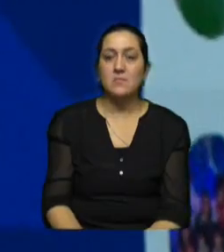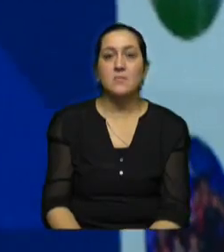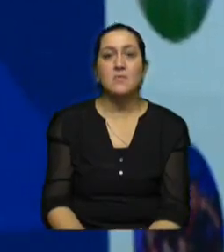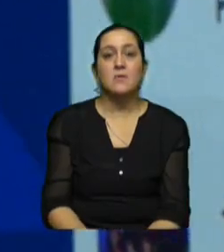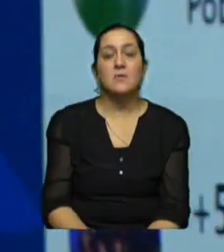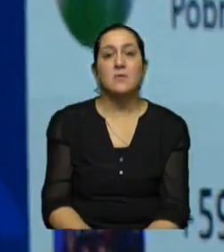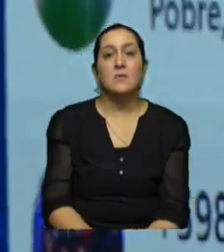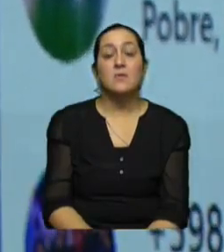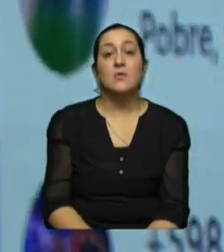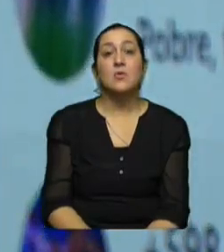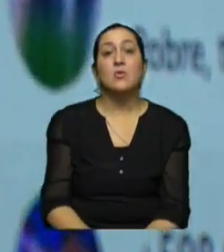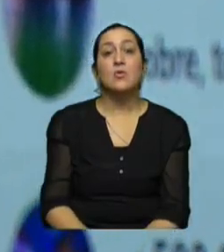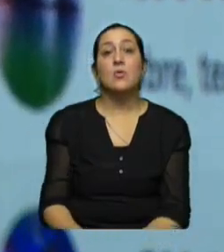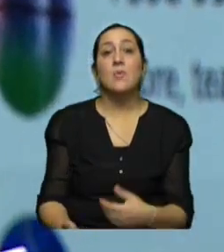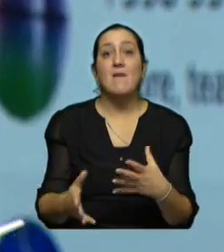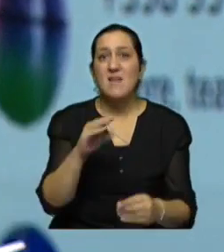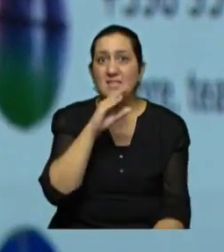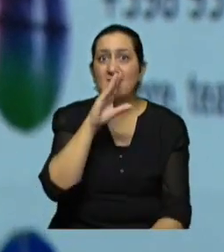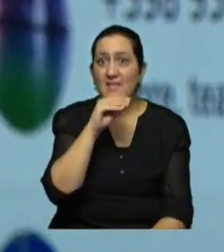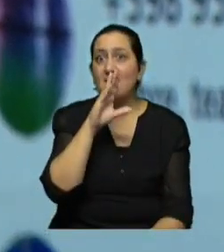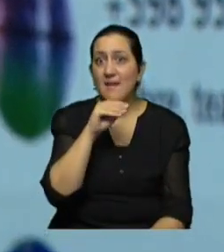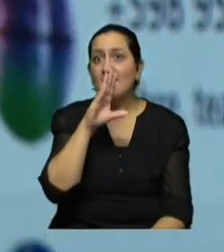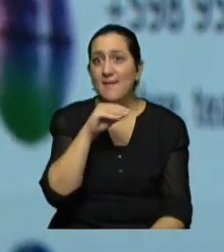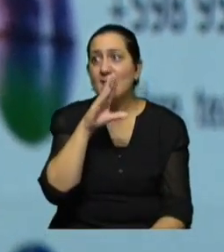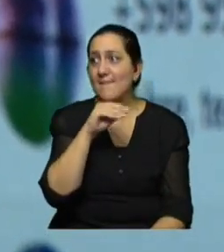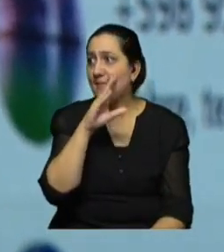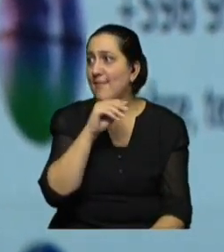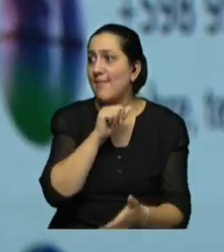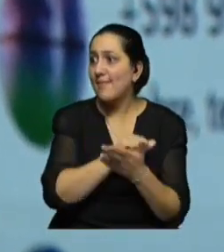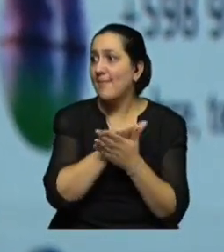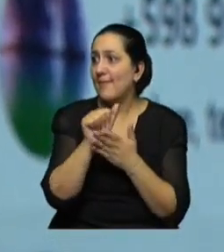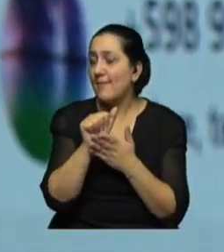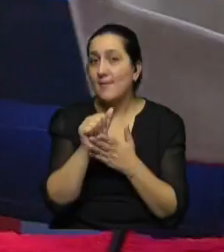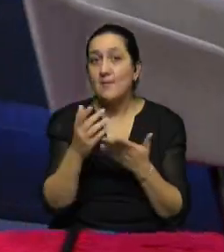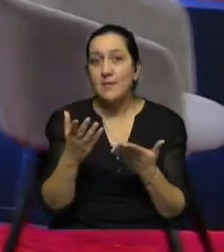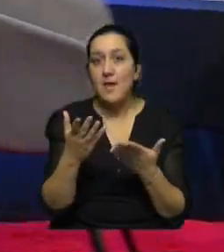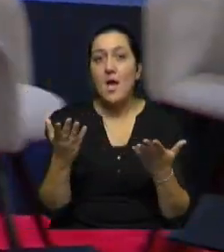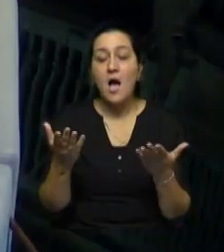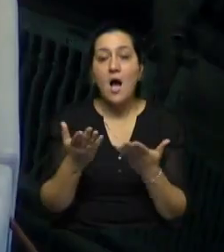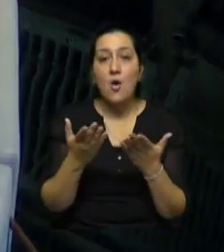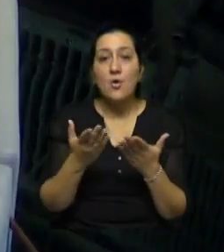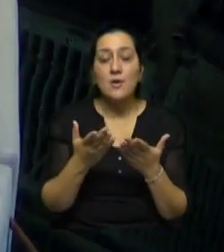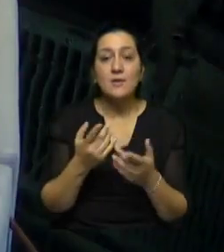Vamos, sí. Como le diste mucho al pico y pico, todo el día estuviste con pico y hablamos de pobreza, sí. Tenemos